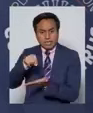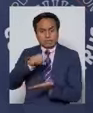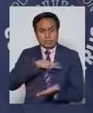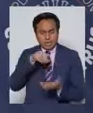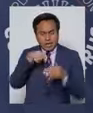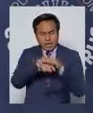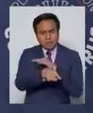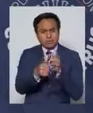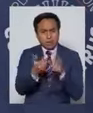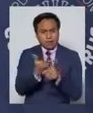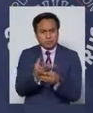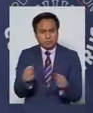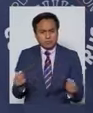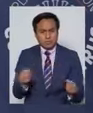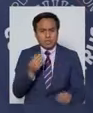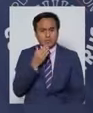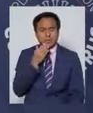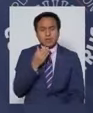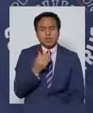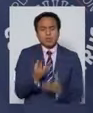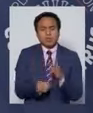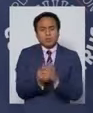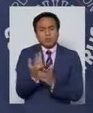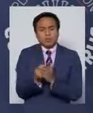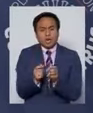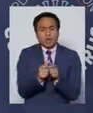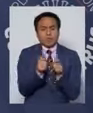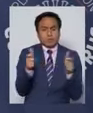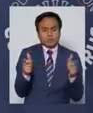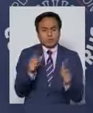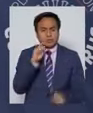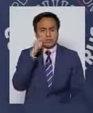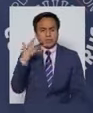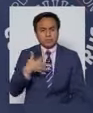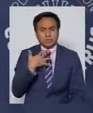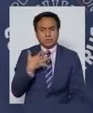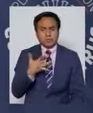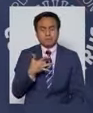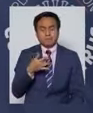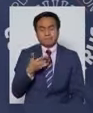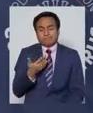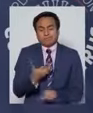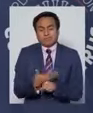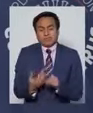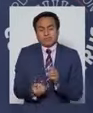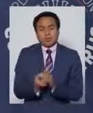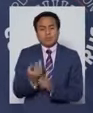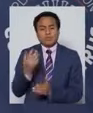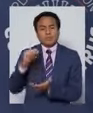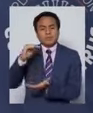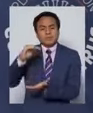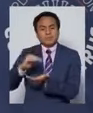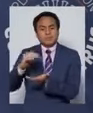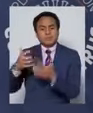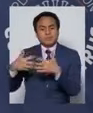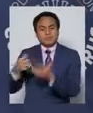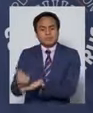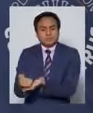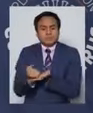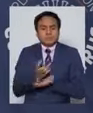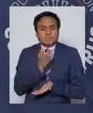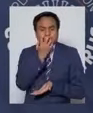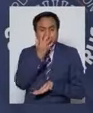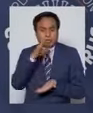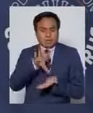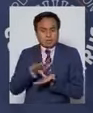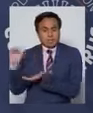los próximos días también veremos nuevos aumentos significativos debido a la llegada de nuevos ventiladores a nuestro